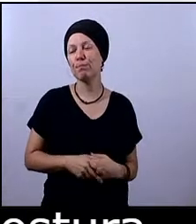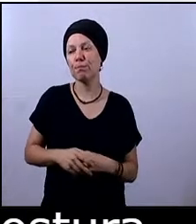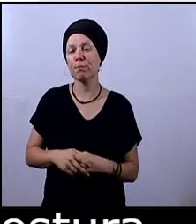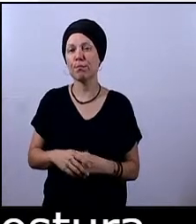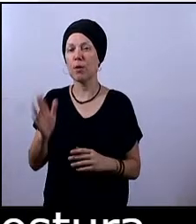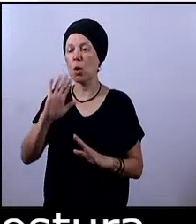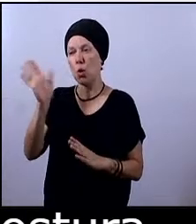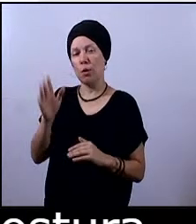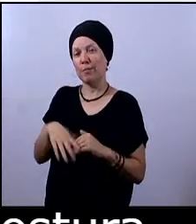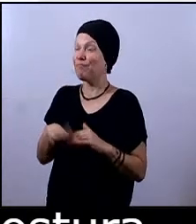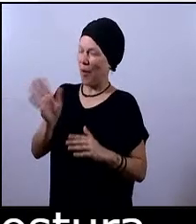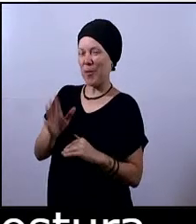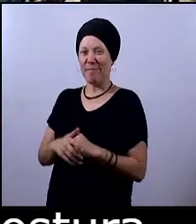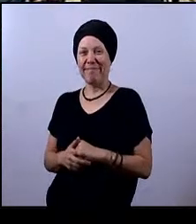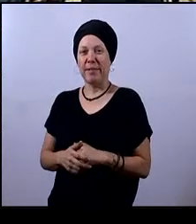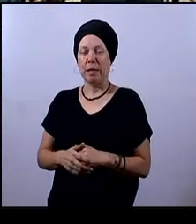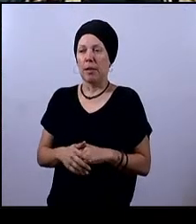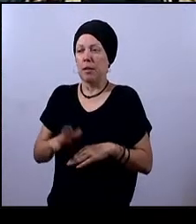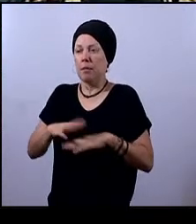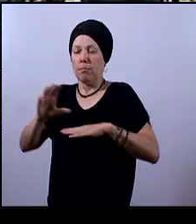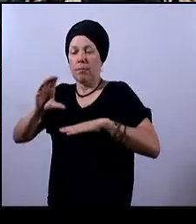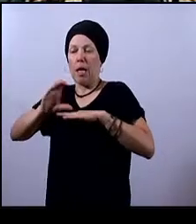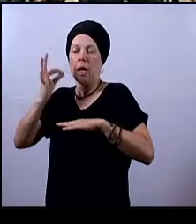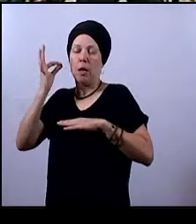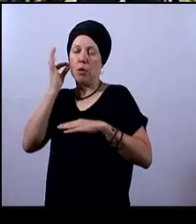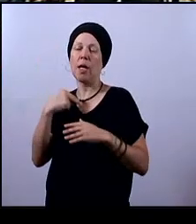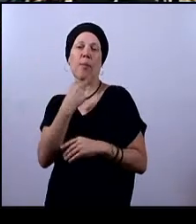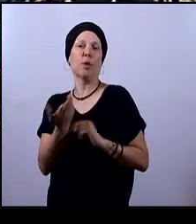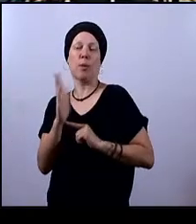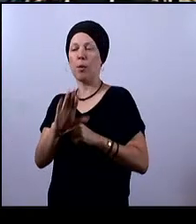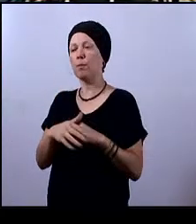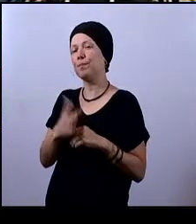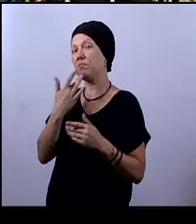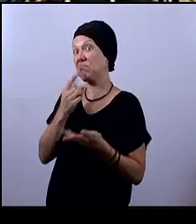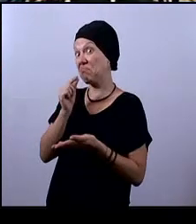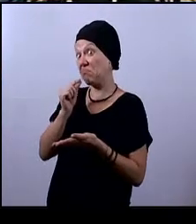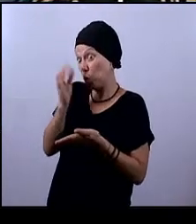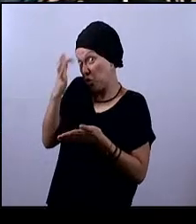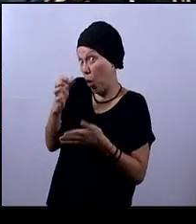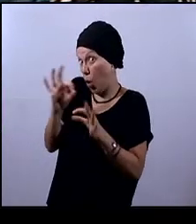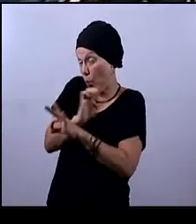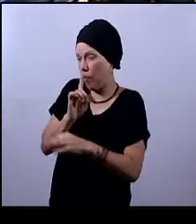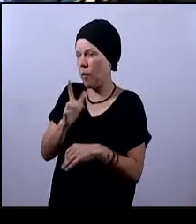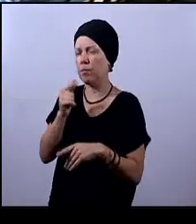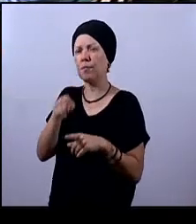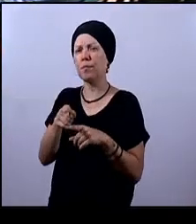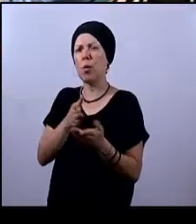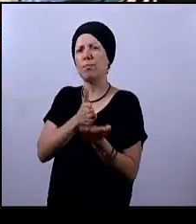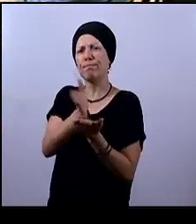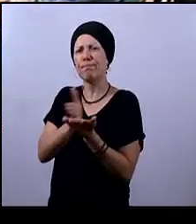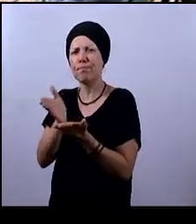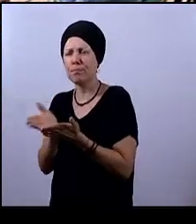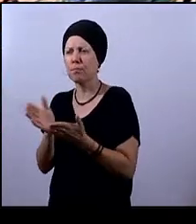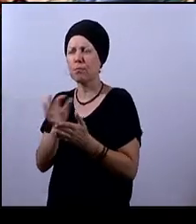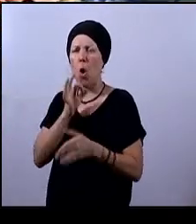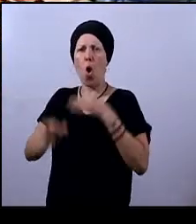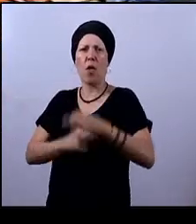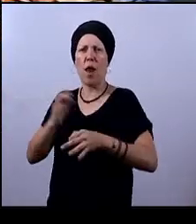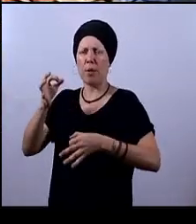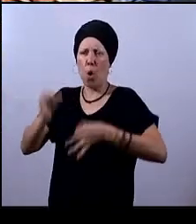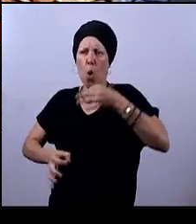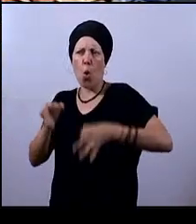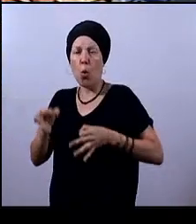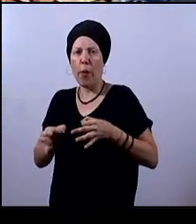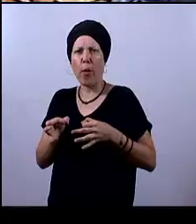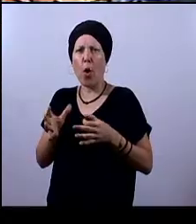Sí. Buenos días. Para la consejera portavoz, si no he apuntado mal, creo que ha dicho que hay distintas vías en el ordenamiento jurídico que